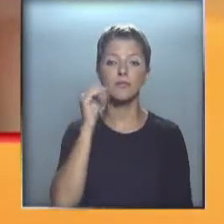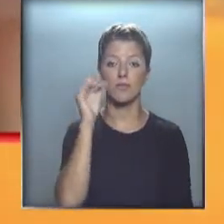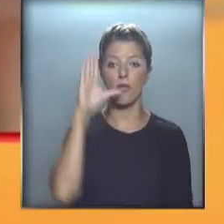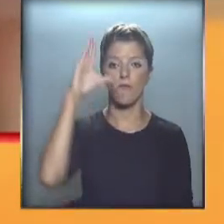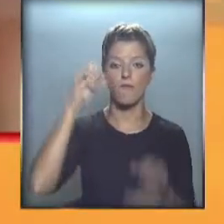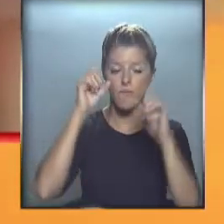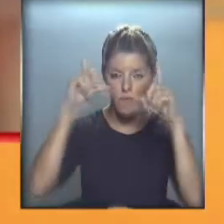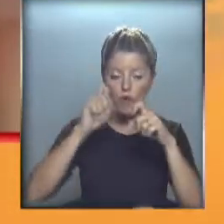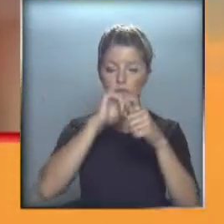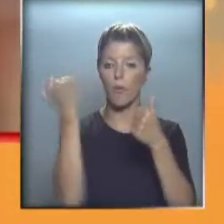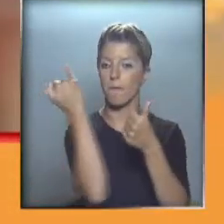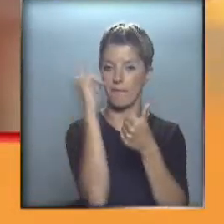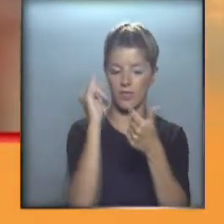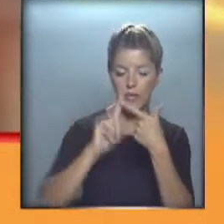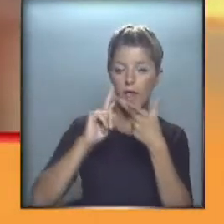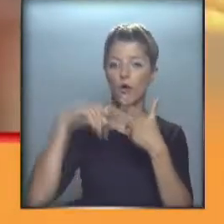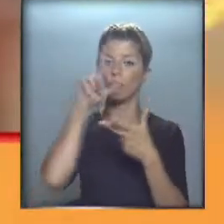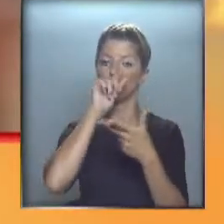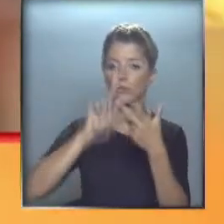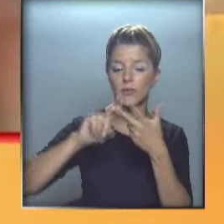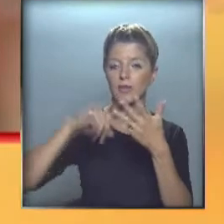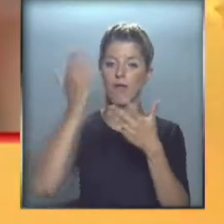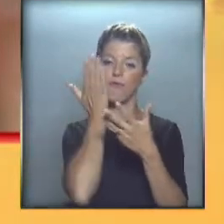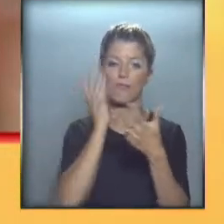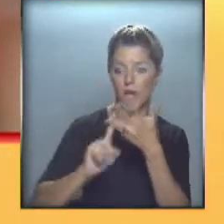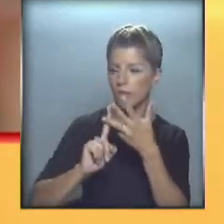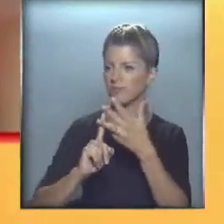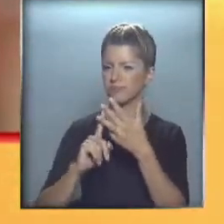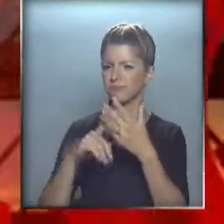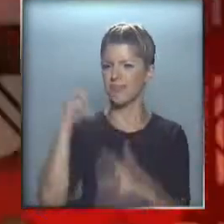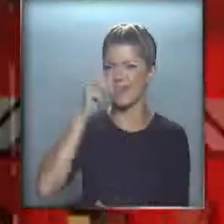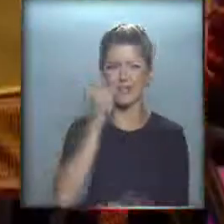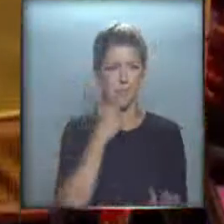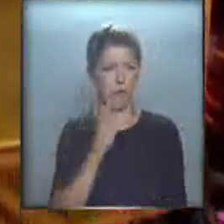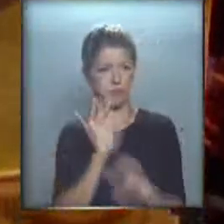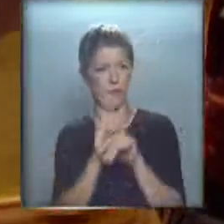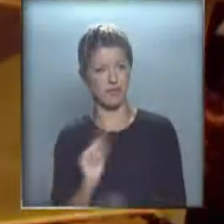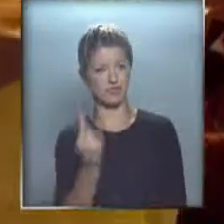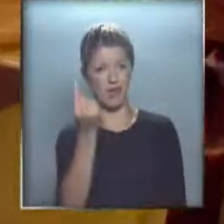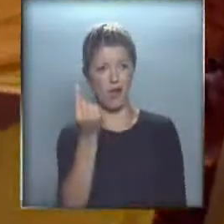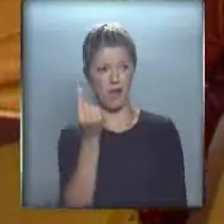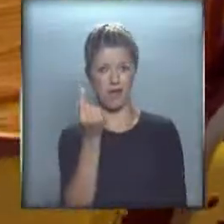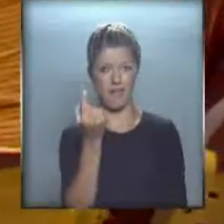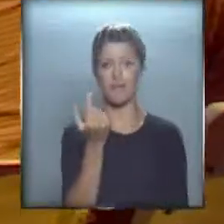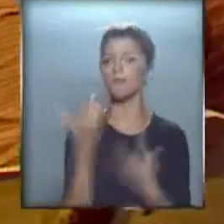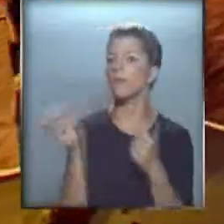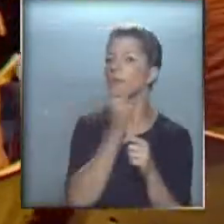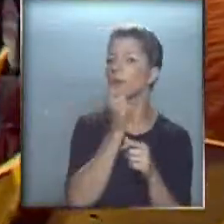videos, tuitea, facebookea. Pero te aislas un poco, ¿no? Te pones eso y... Esto tiene ¿Hay que tener autonomía de ojos contras. Para